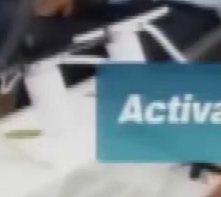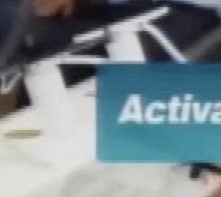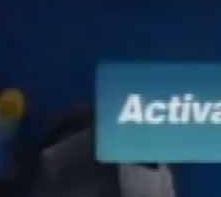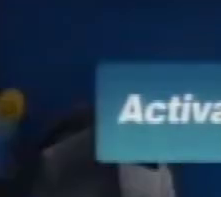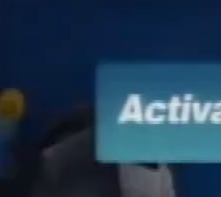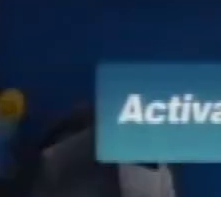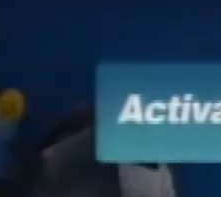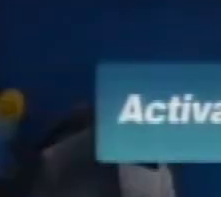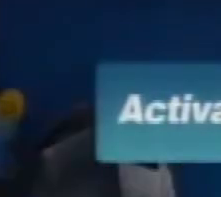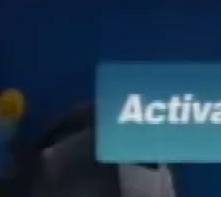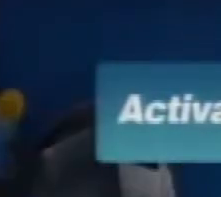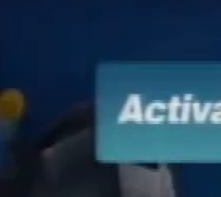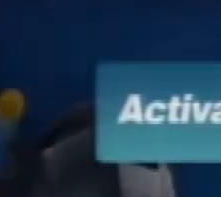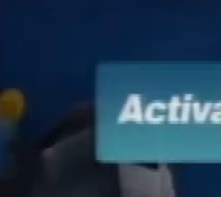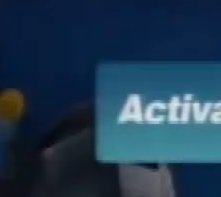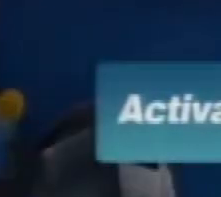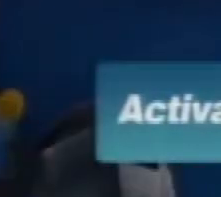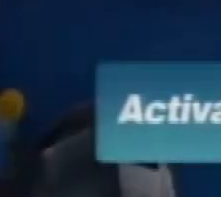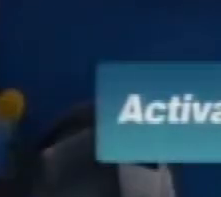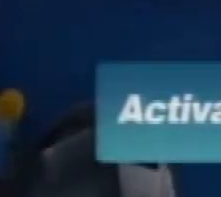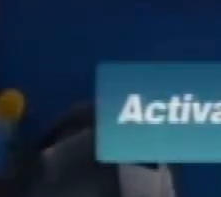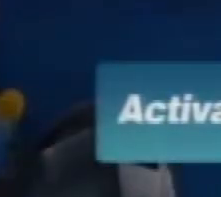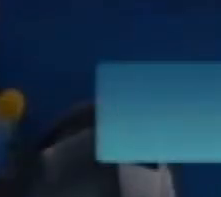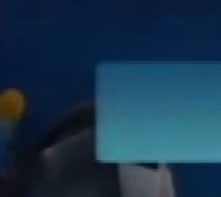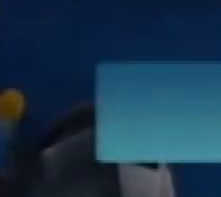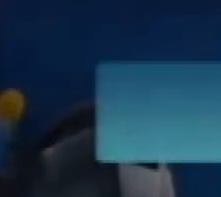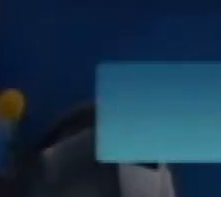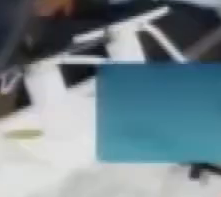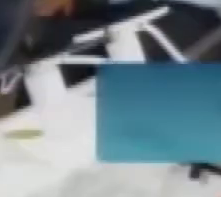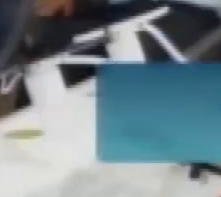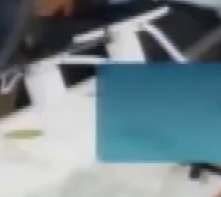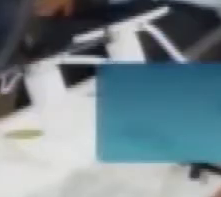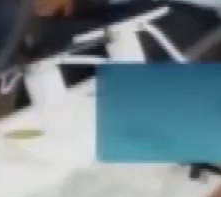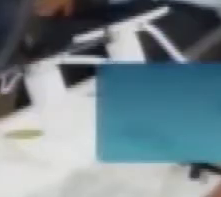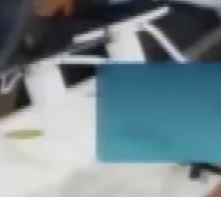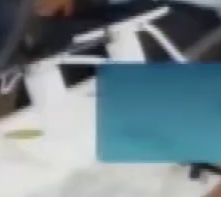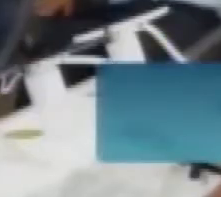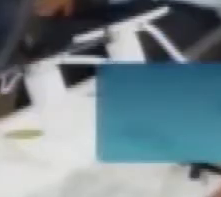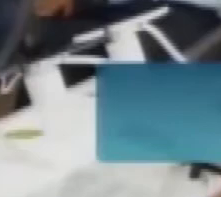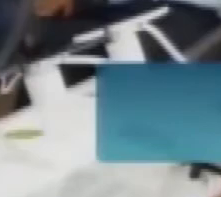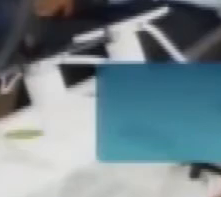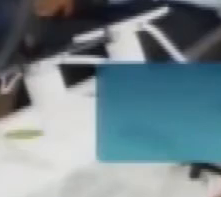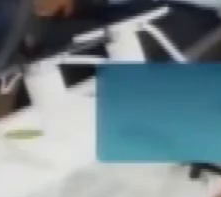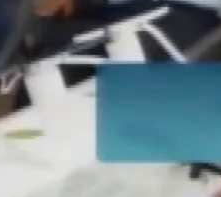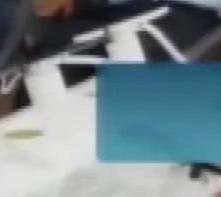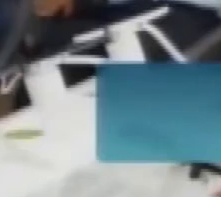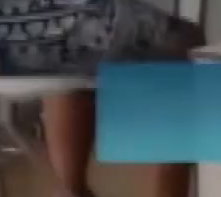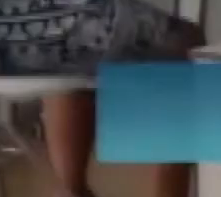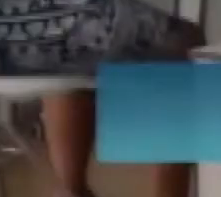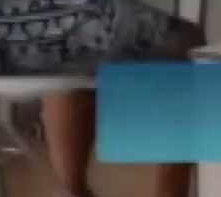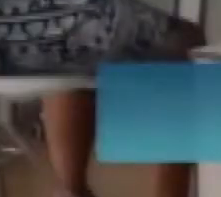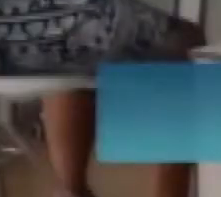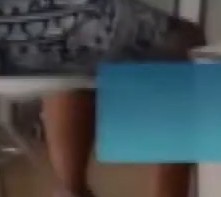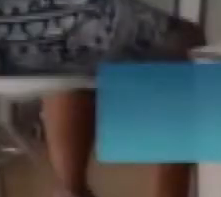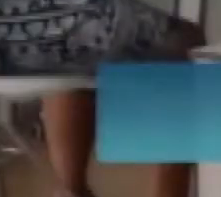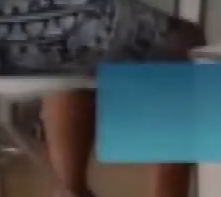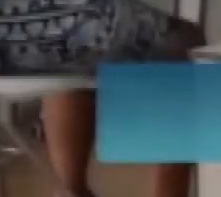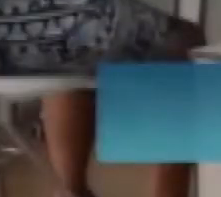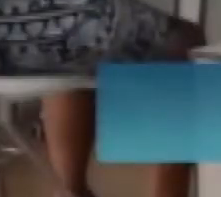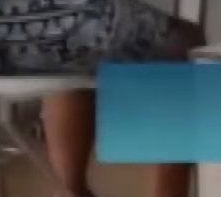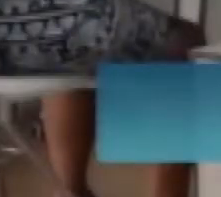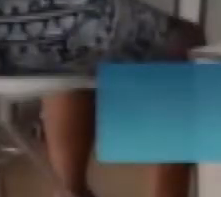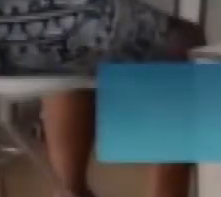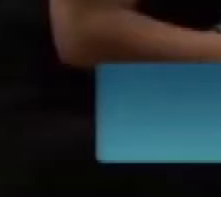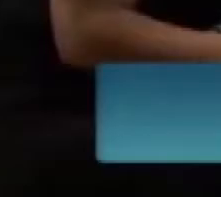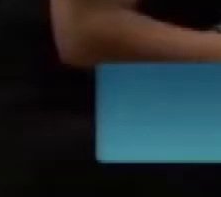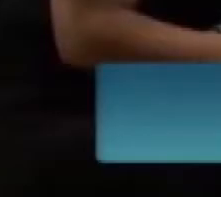clientes que adquieran servicios de 50 a 100 megas. Estamos dando meses gratis, estamos dando doble velocidad y adicionalmente estamos